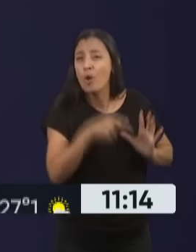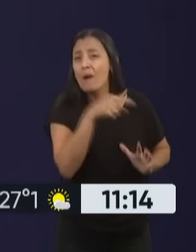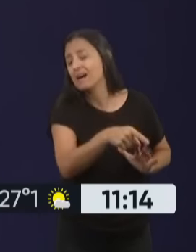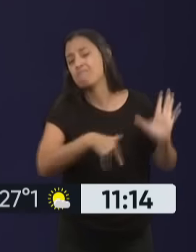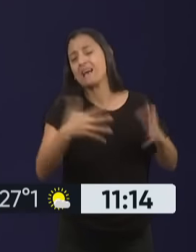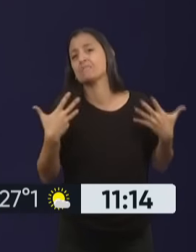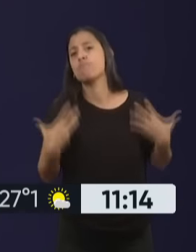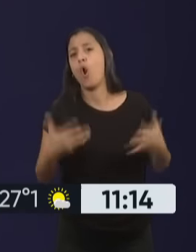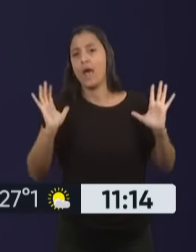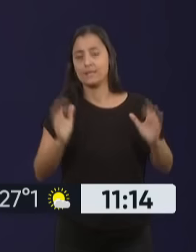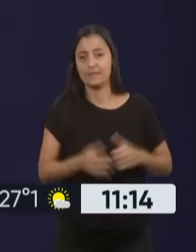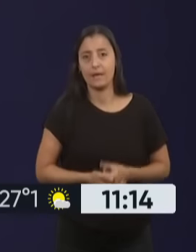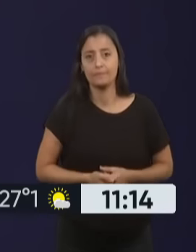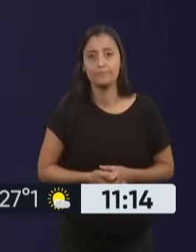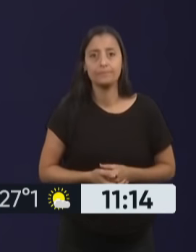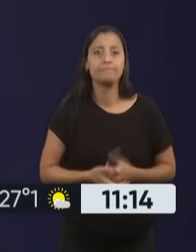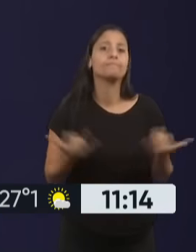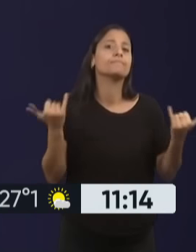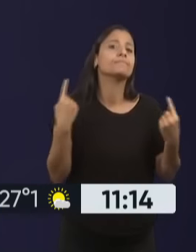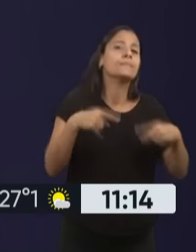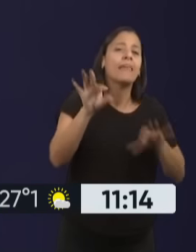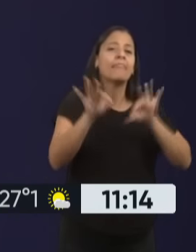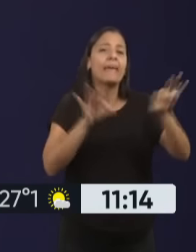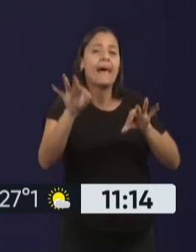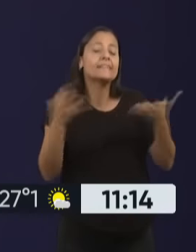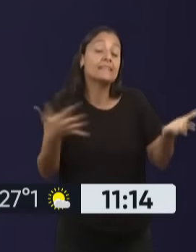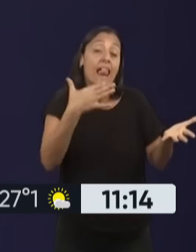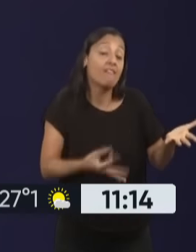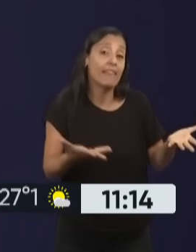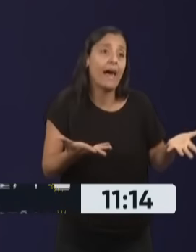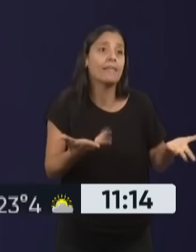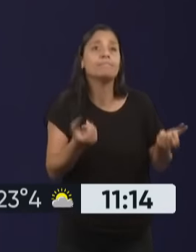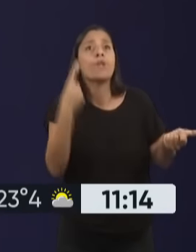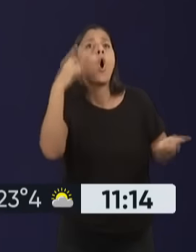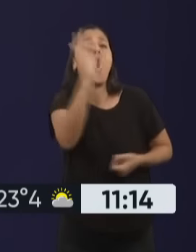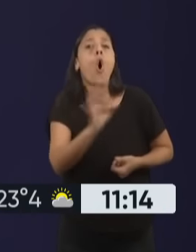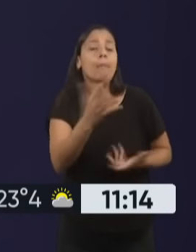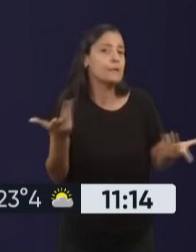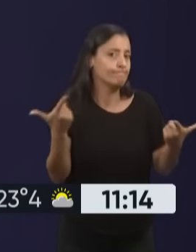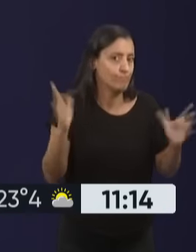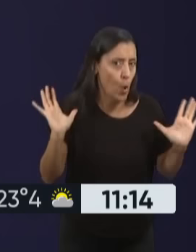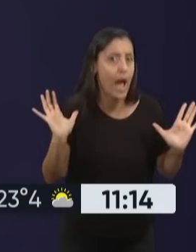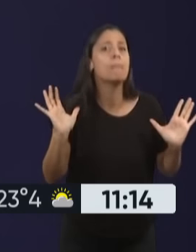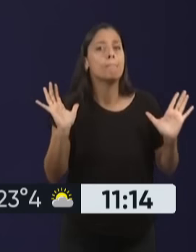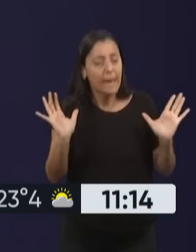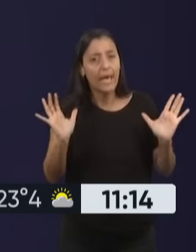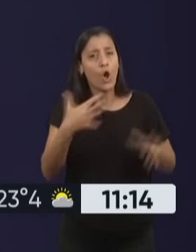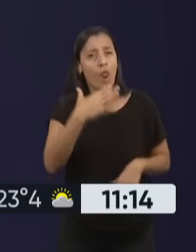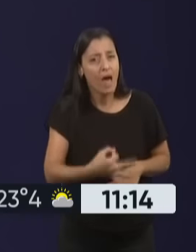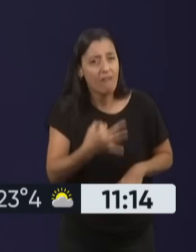que más molestó bueno los los pormenores La verdad es que no no no puedo opinar de los pormenores pero la verdad que no hay